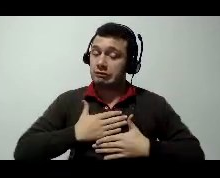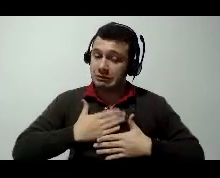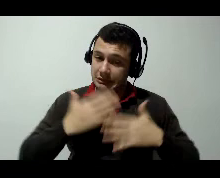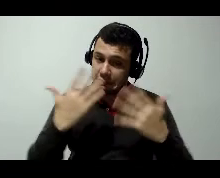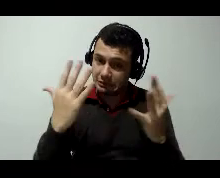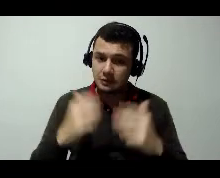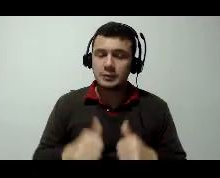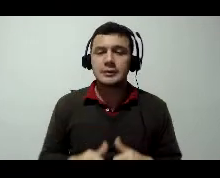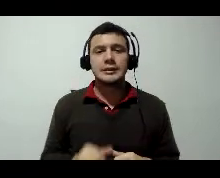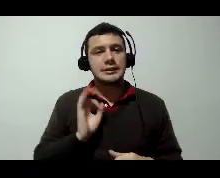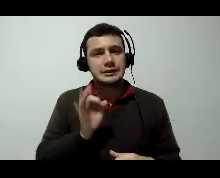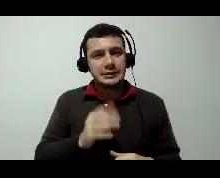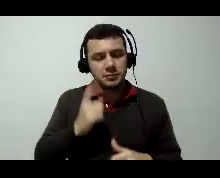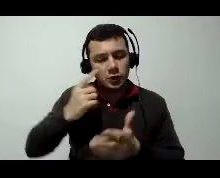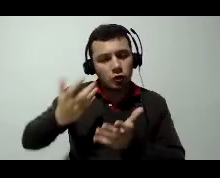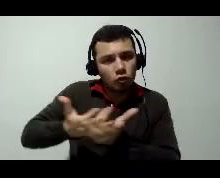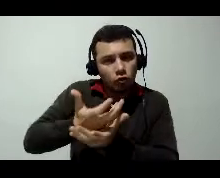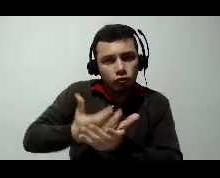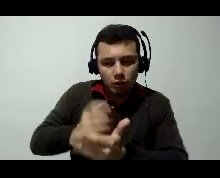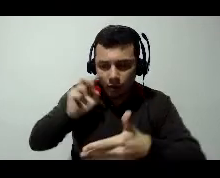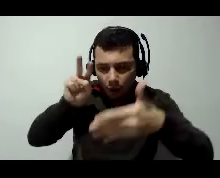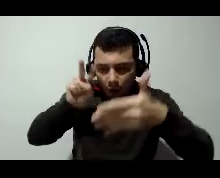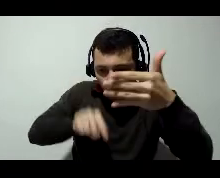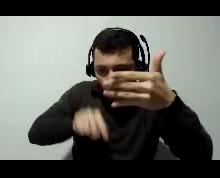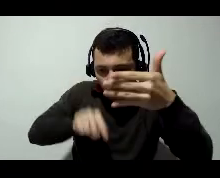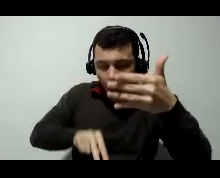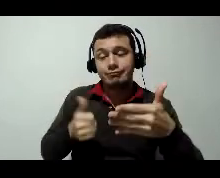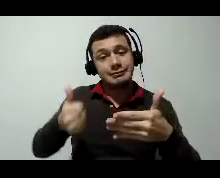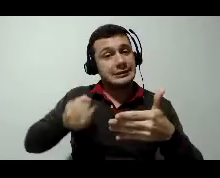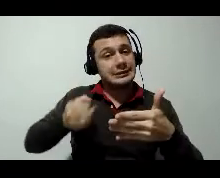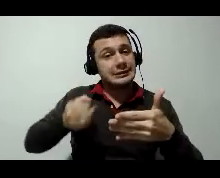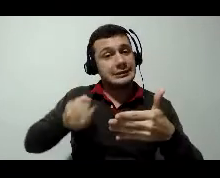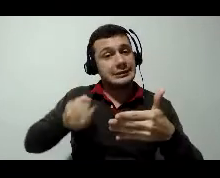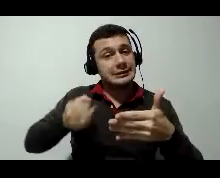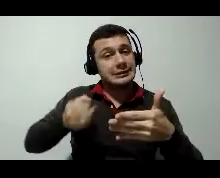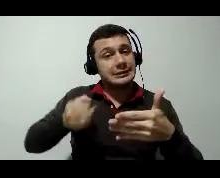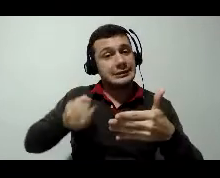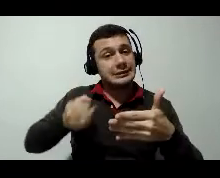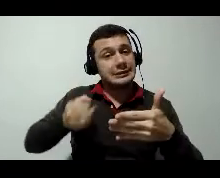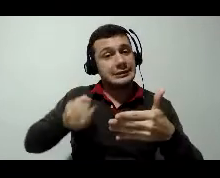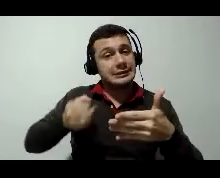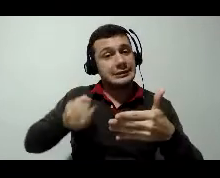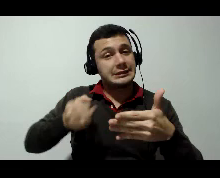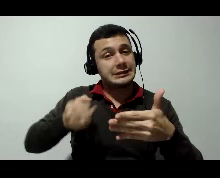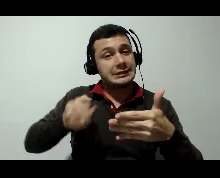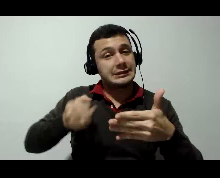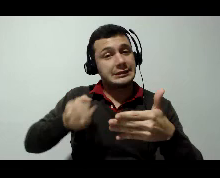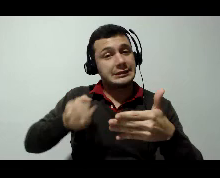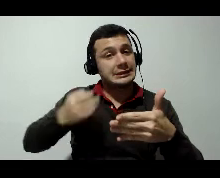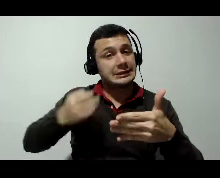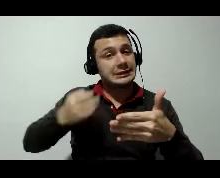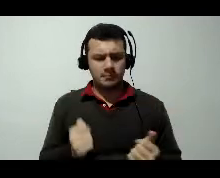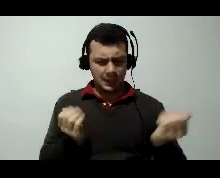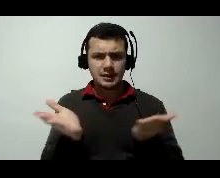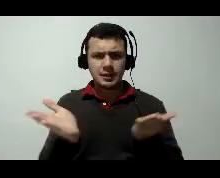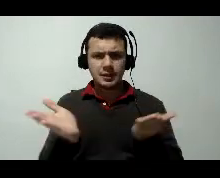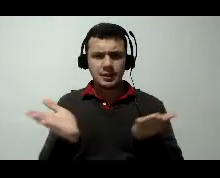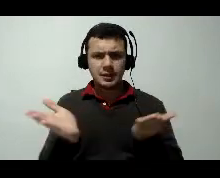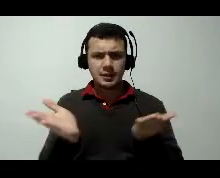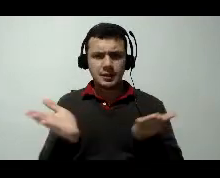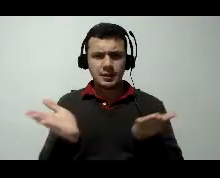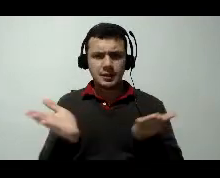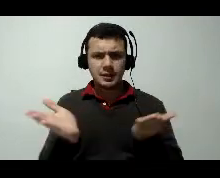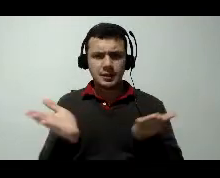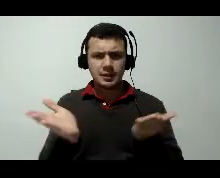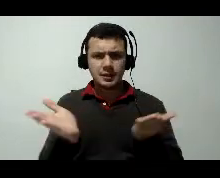sus recomendaciones. Si tenemos servicio en los municipios, ¿cómo hago para reponer estos EPP? Elio, tienes